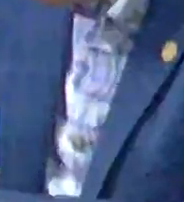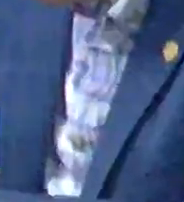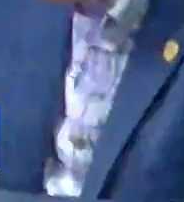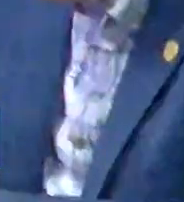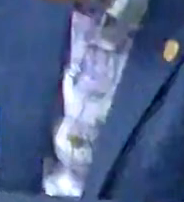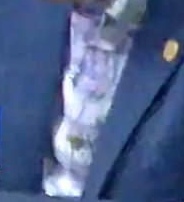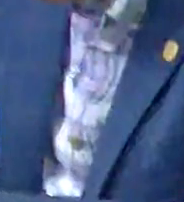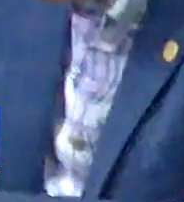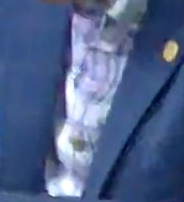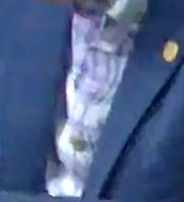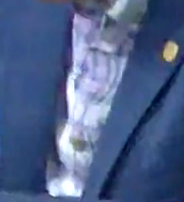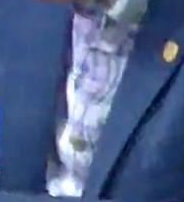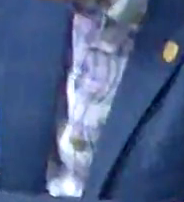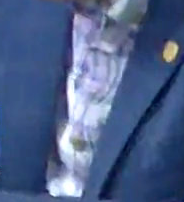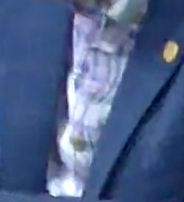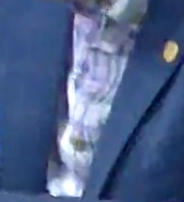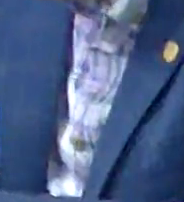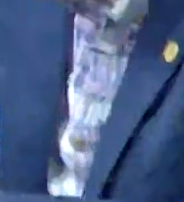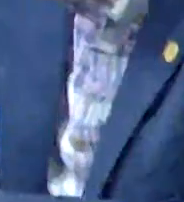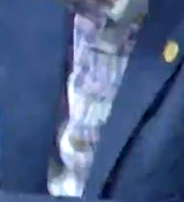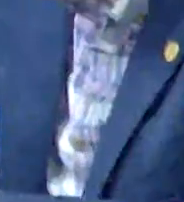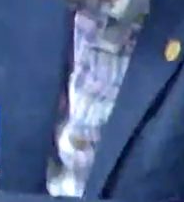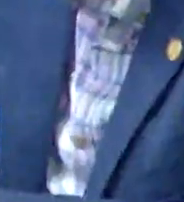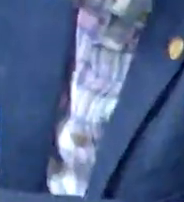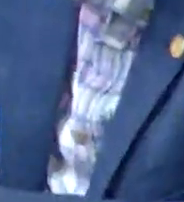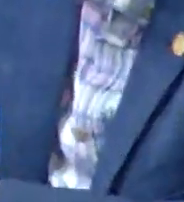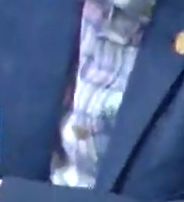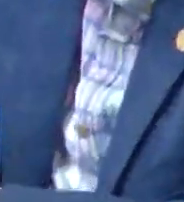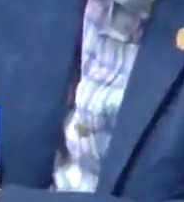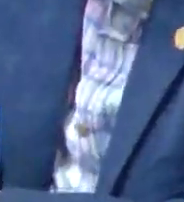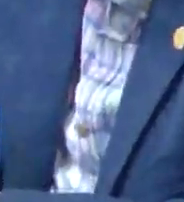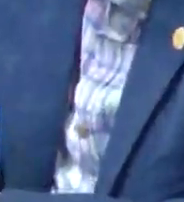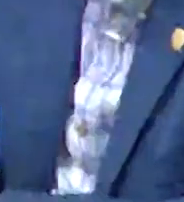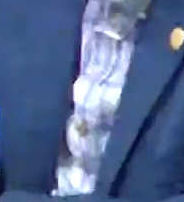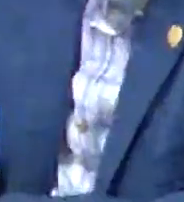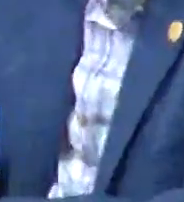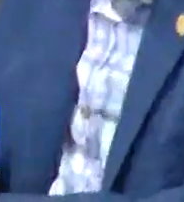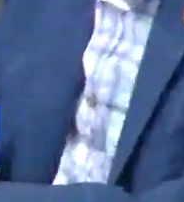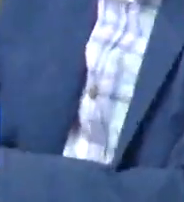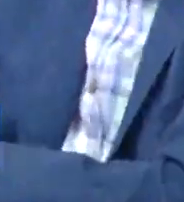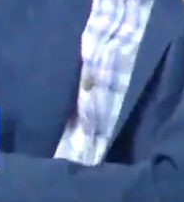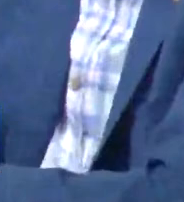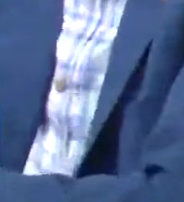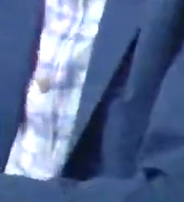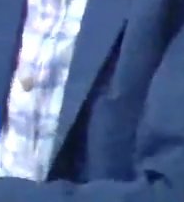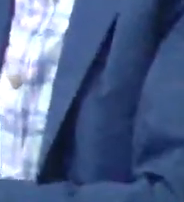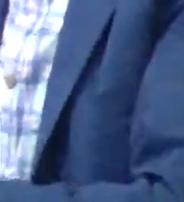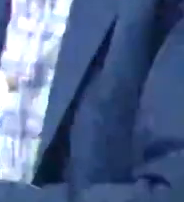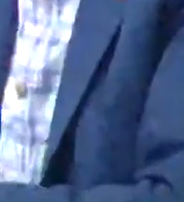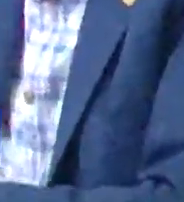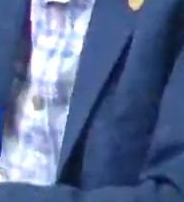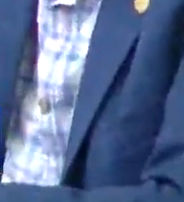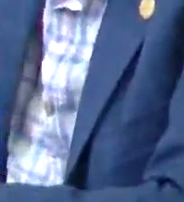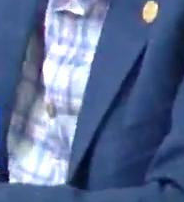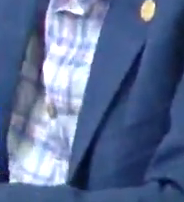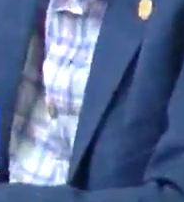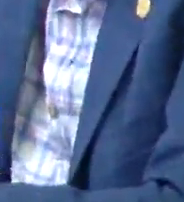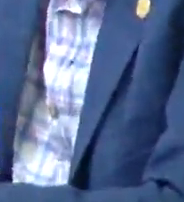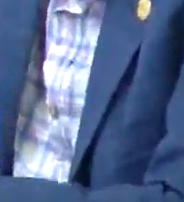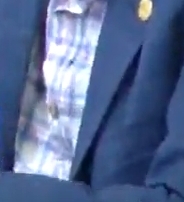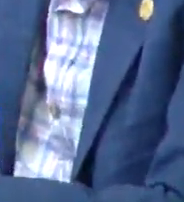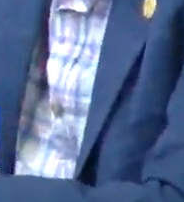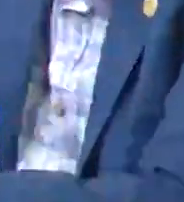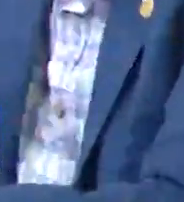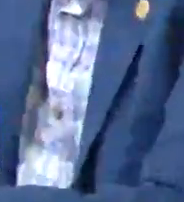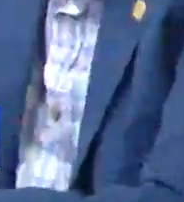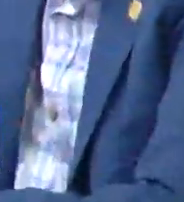como las reformas que se pretenden hacer a la ley electoral y de partidos políticos. De tal manera es de que, de cara